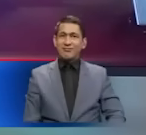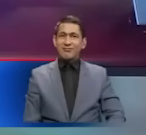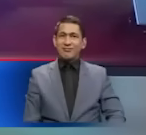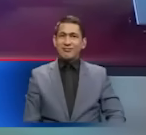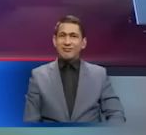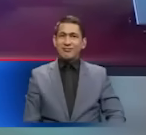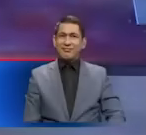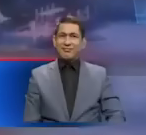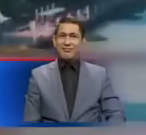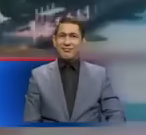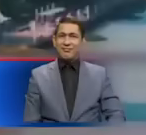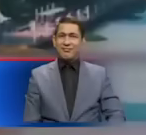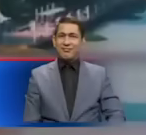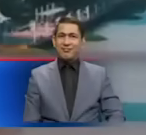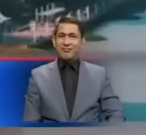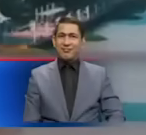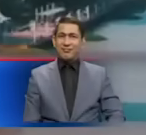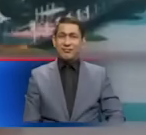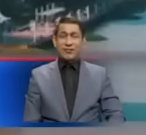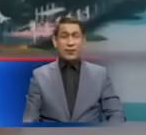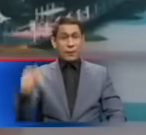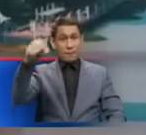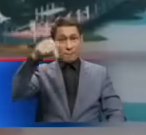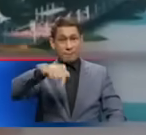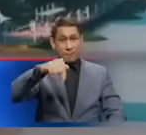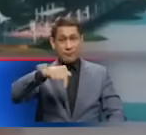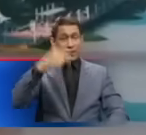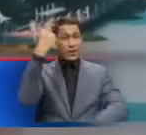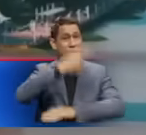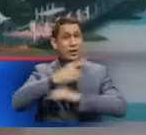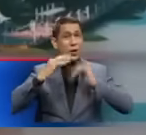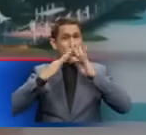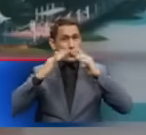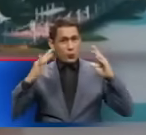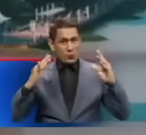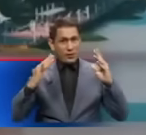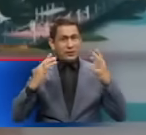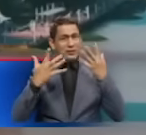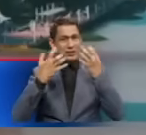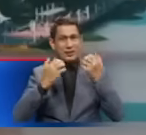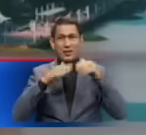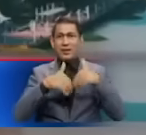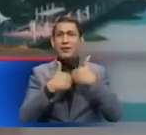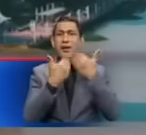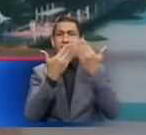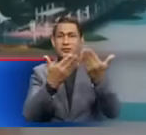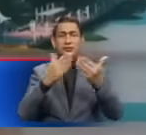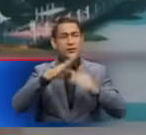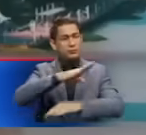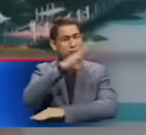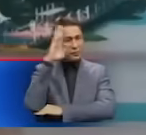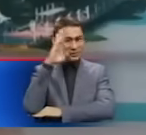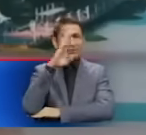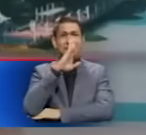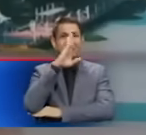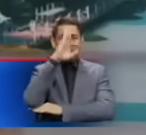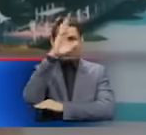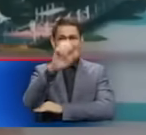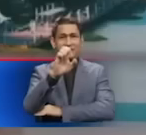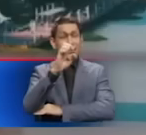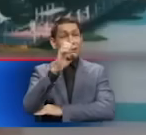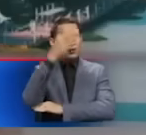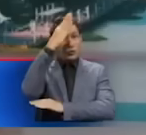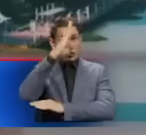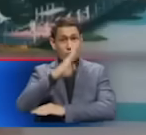Ay. Llegó el día de tu cumpleaños, y quiero entregarte una promesa eterna. El Dios